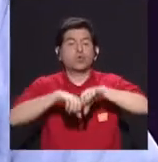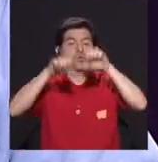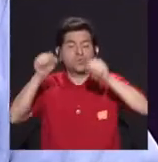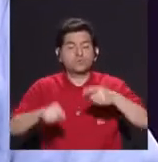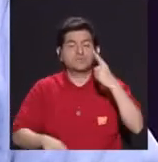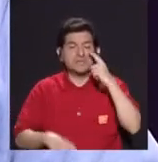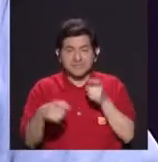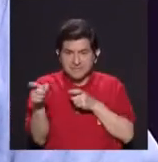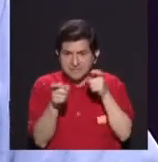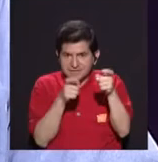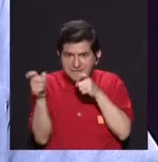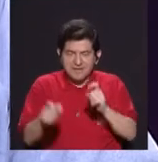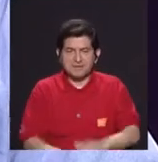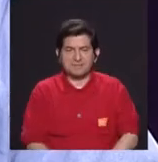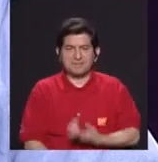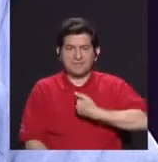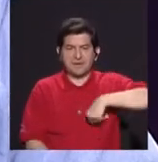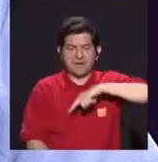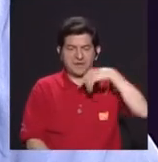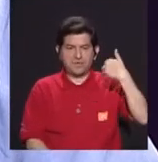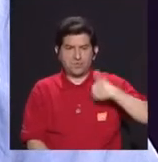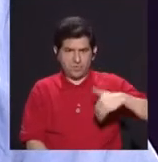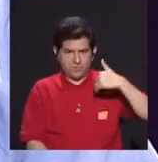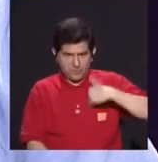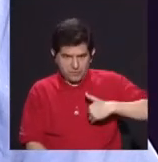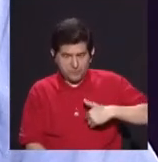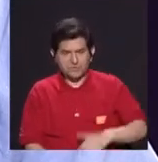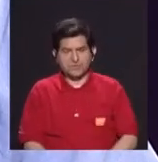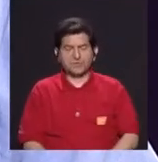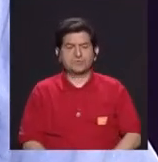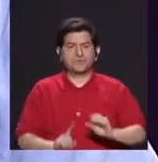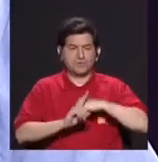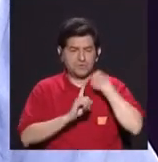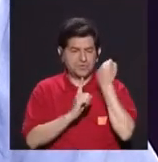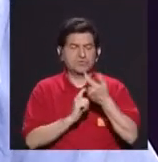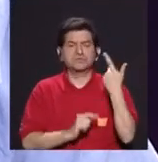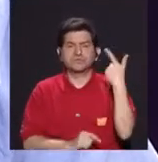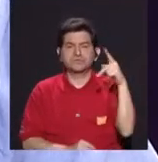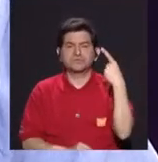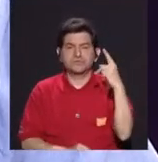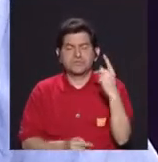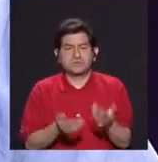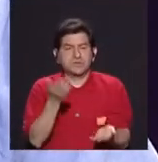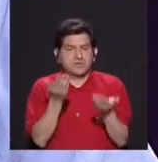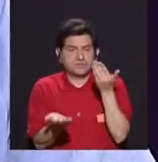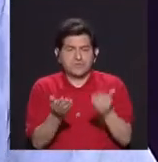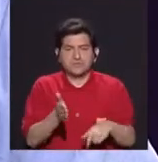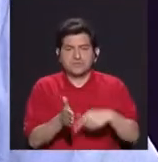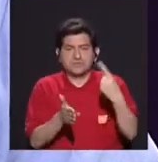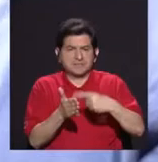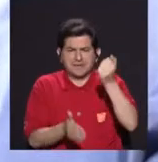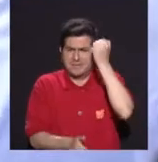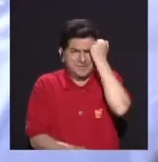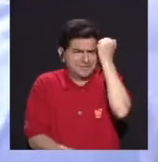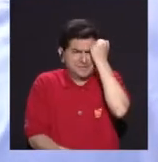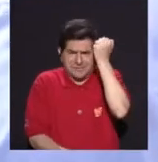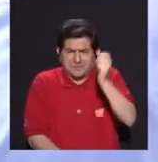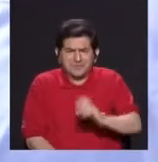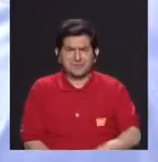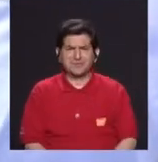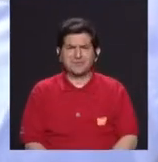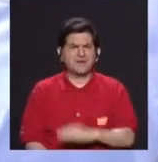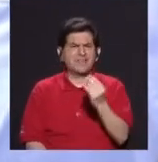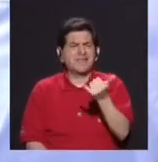patriarcal que nos pone a nosotros los varones en mayores escenarios de riesgo y que a veces es absurdo y en que ha